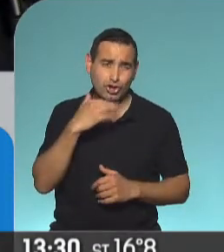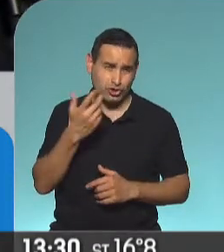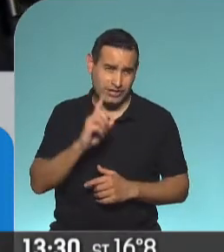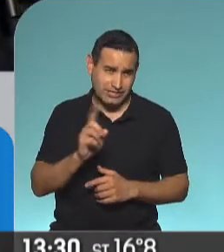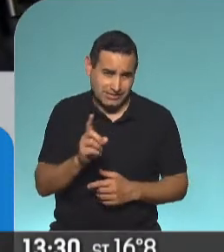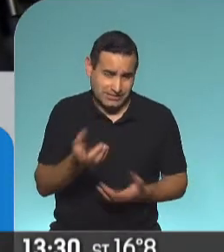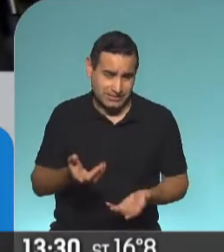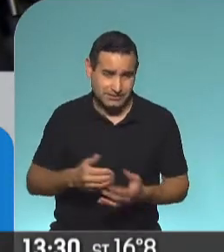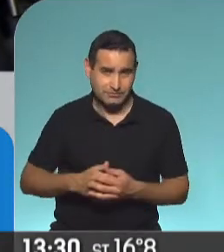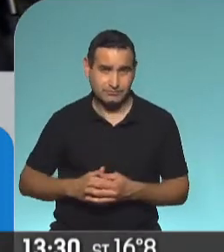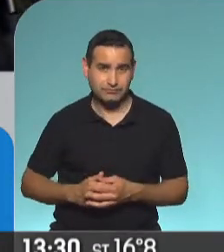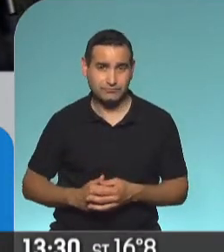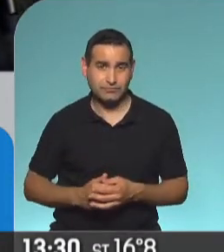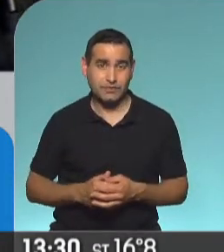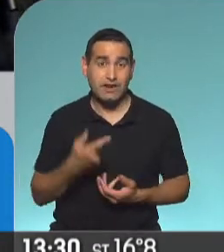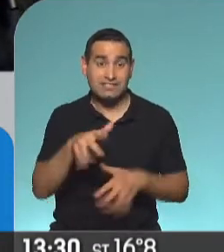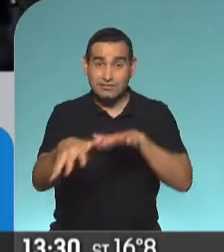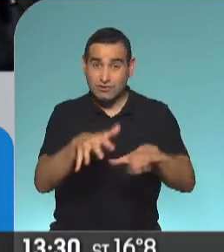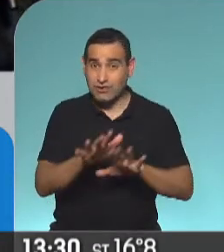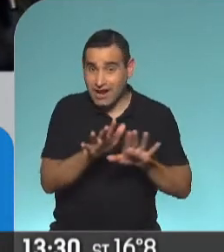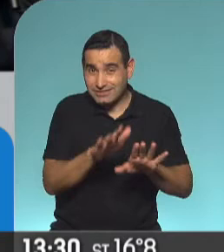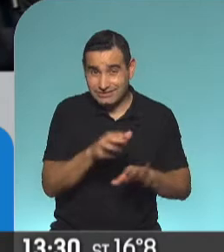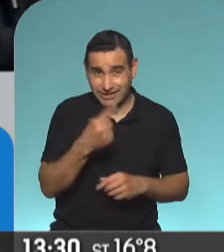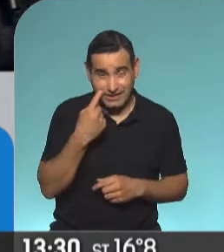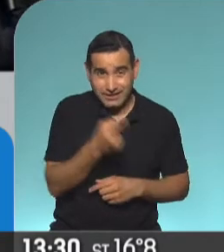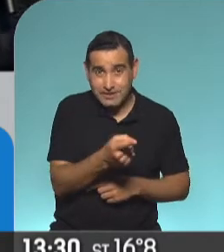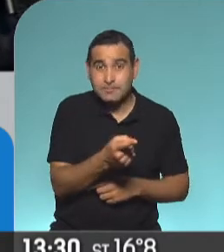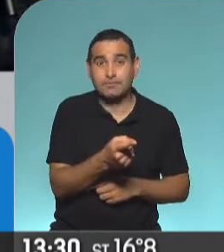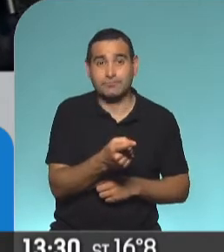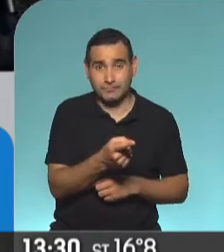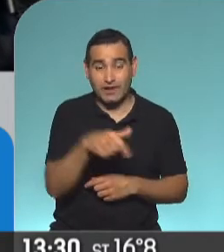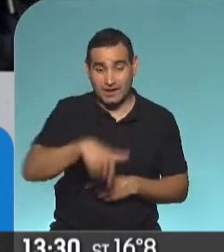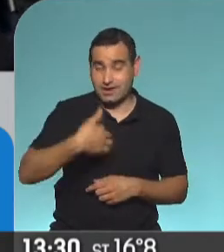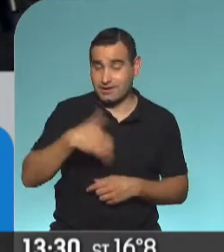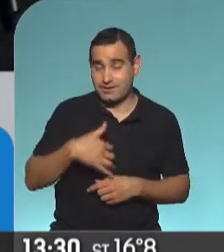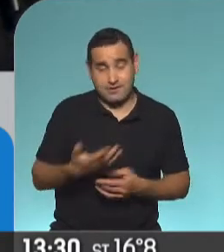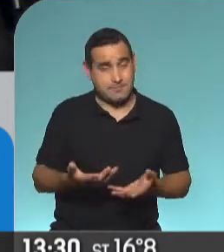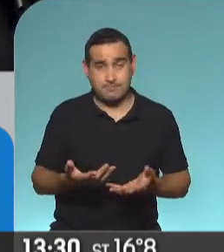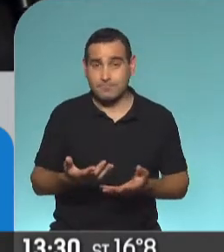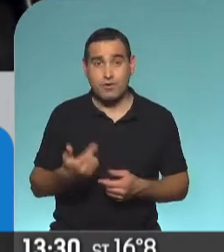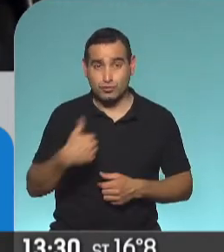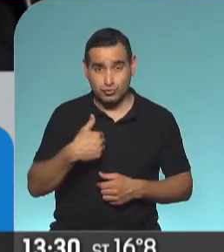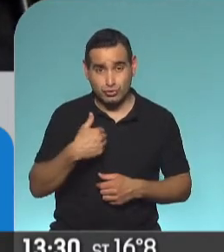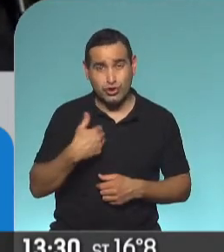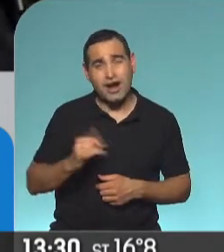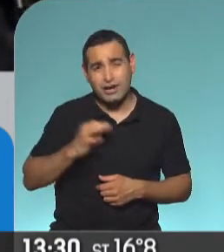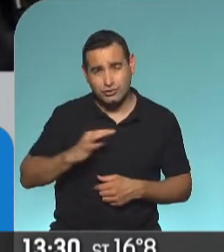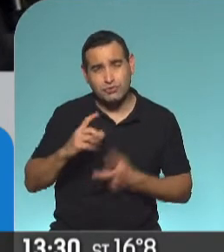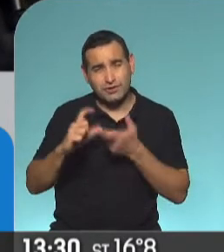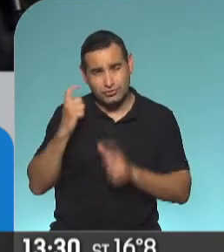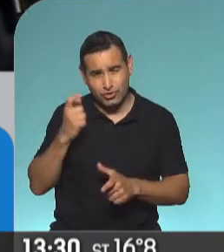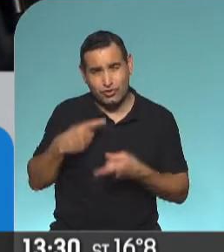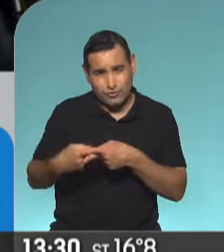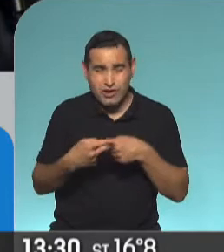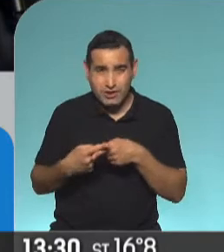La verdad es que cuando suceden estas cosas en la Argentina, yo que tengo algunos años de vida política